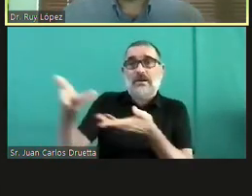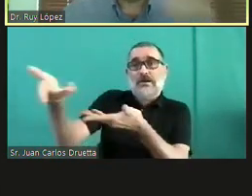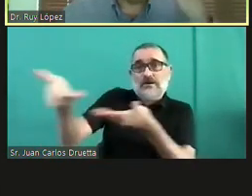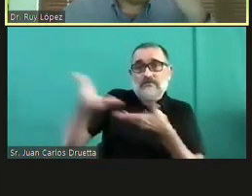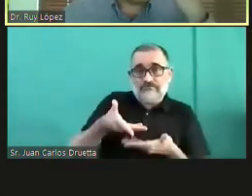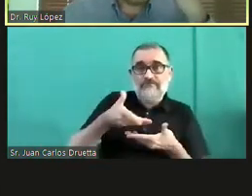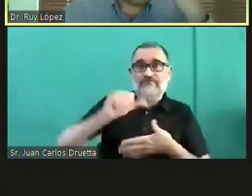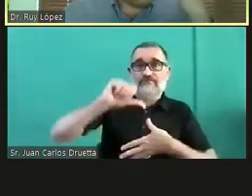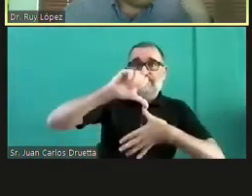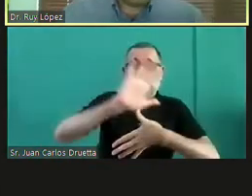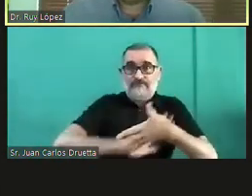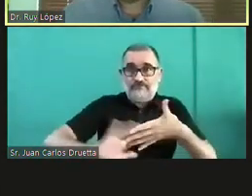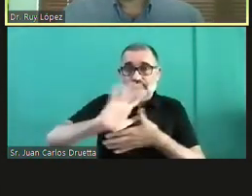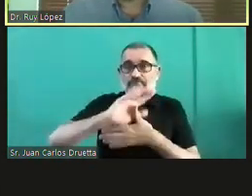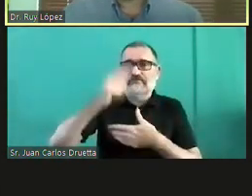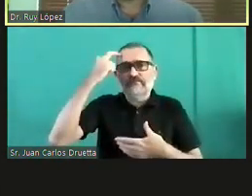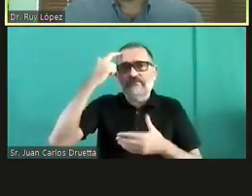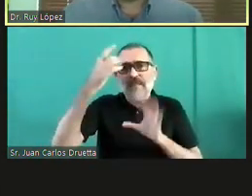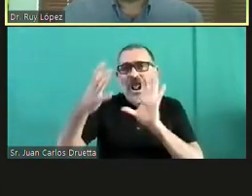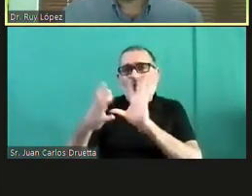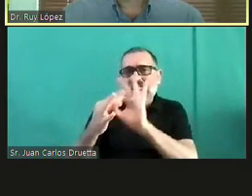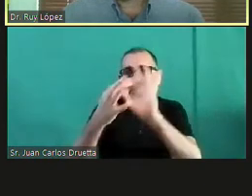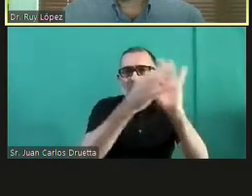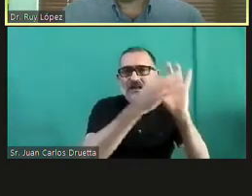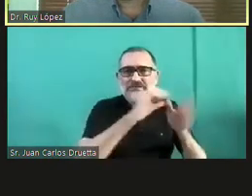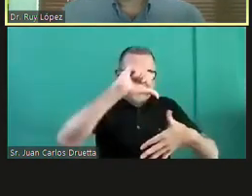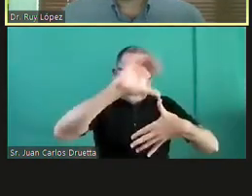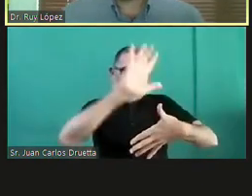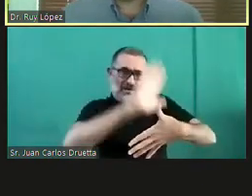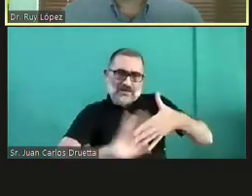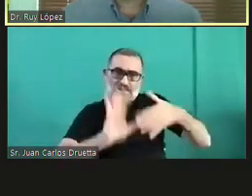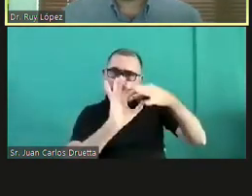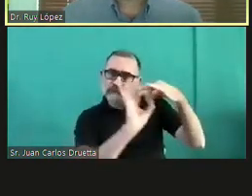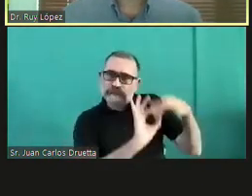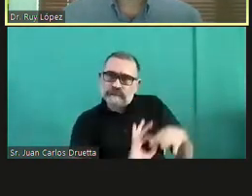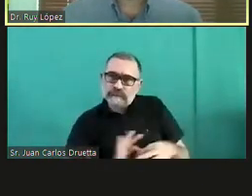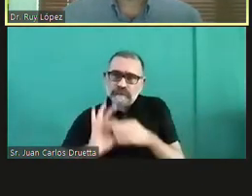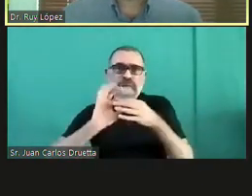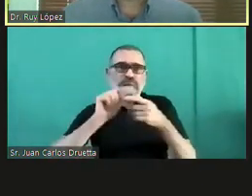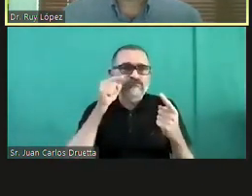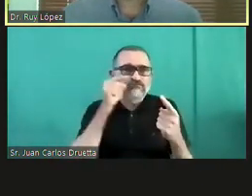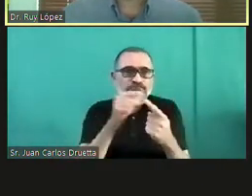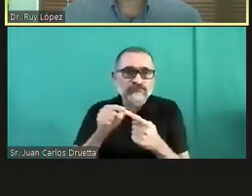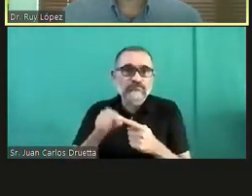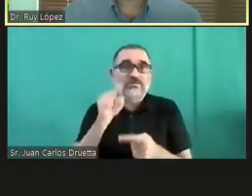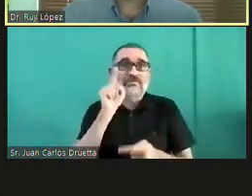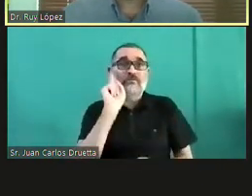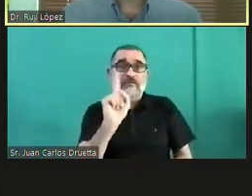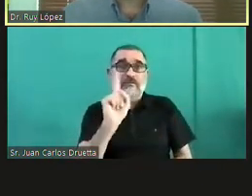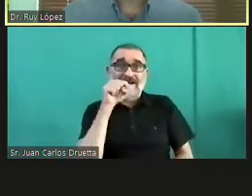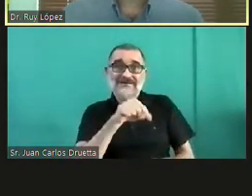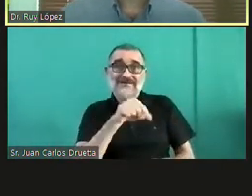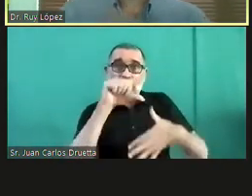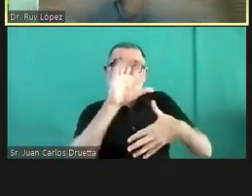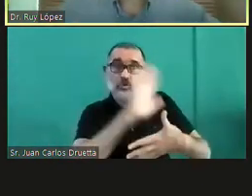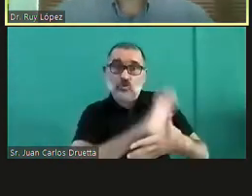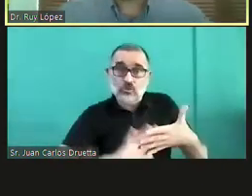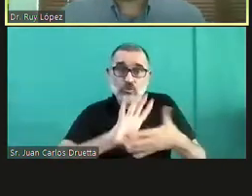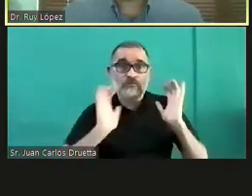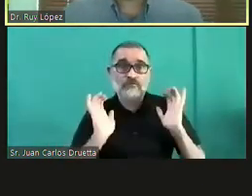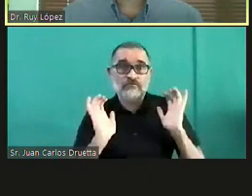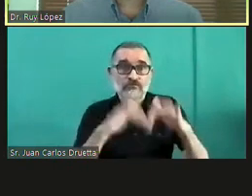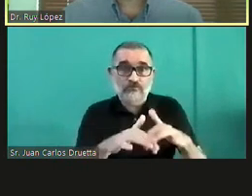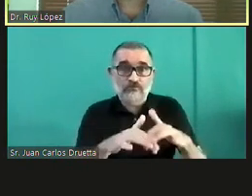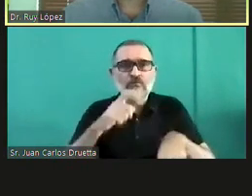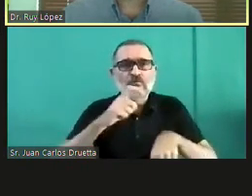ha sido muy importante en la orientación técnica y de experiencia que han tenido en este aspecto para no solamente tener